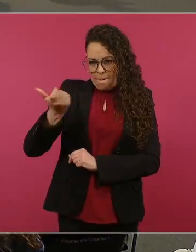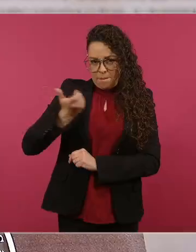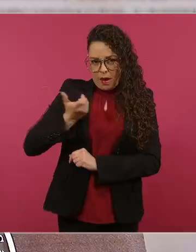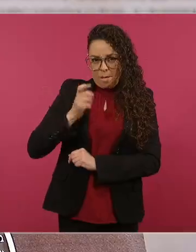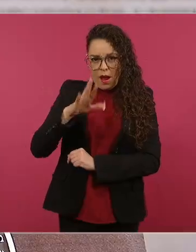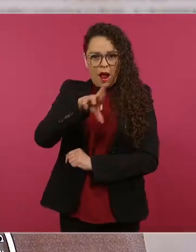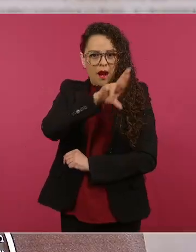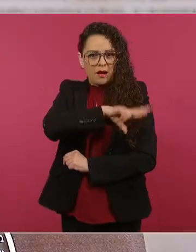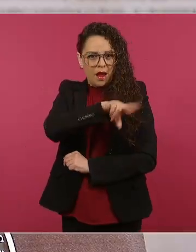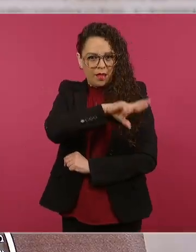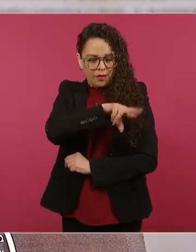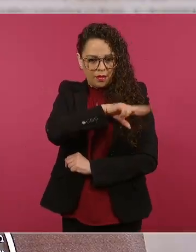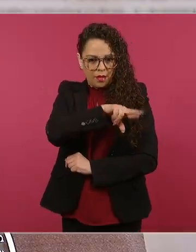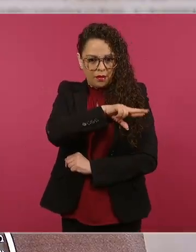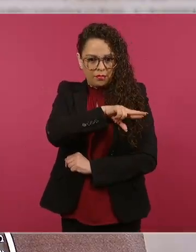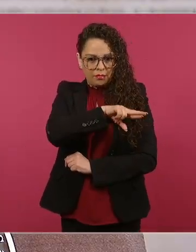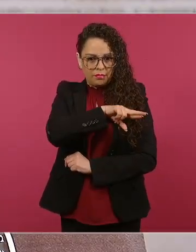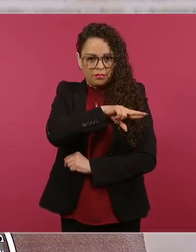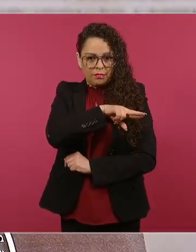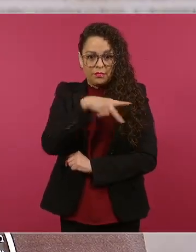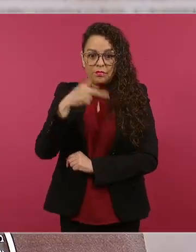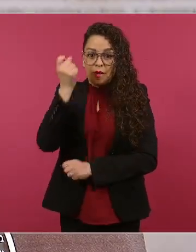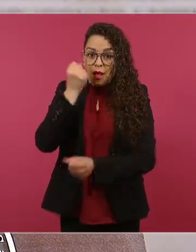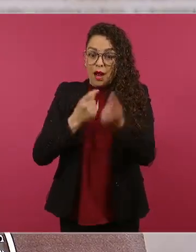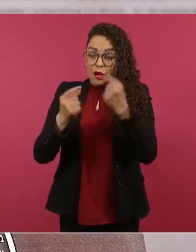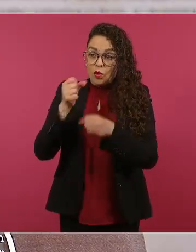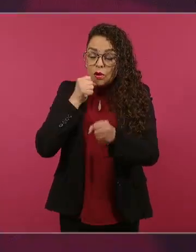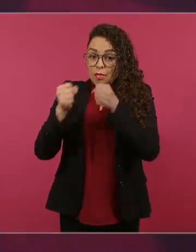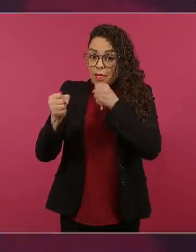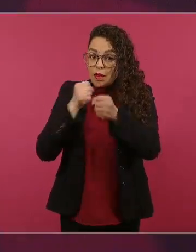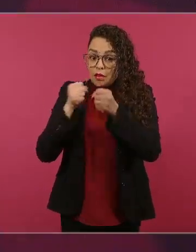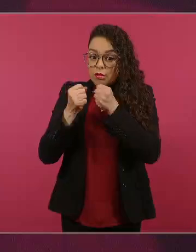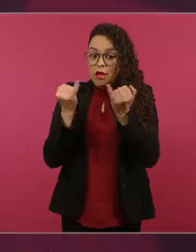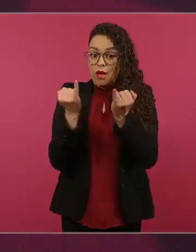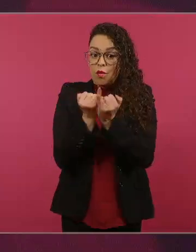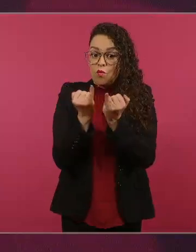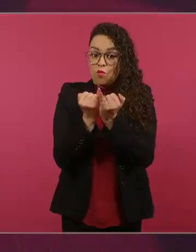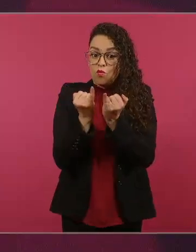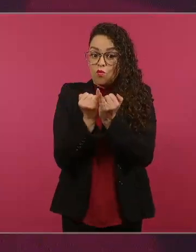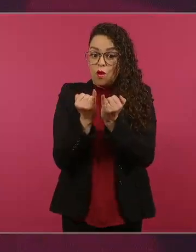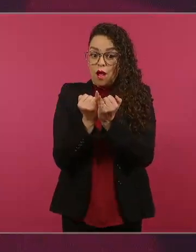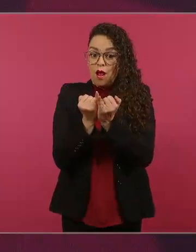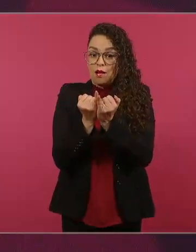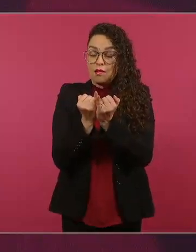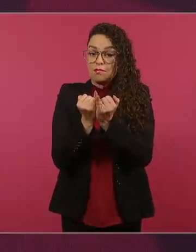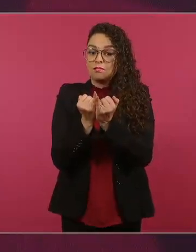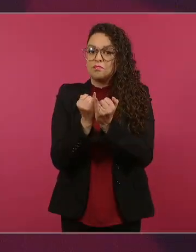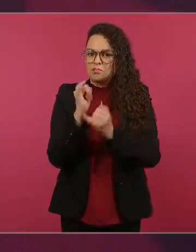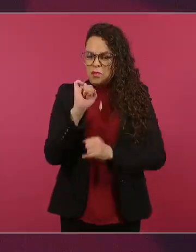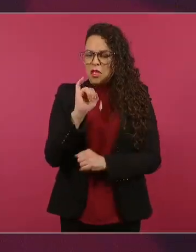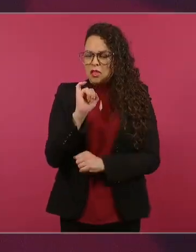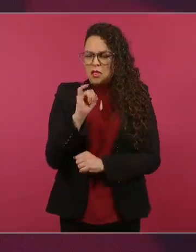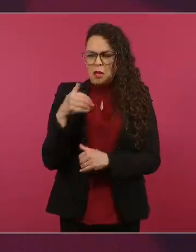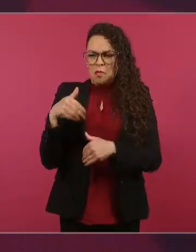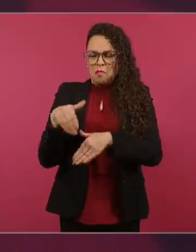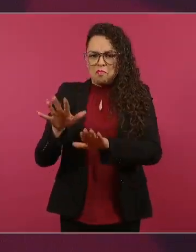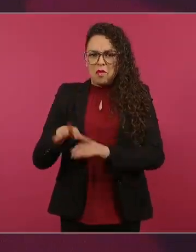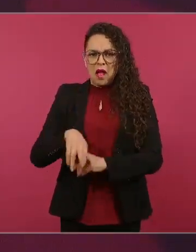algunos periodistas locales que rentan sus cuentas para promocionar este tipo de mensajes de erosión